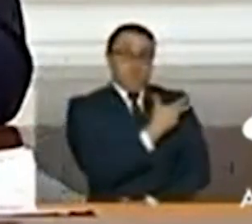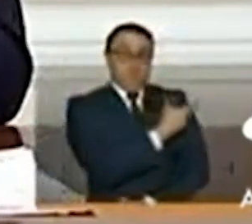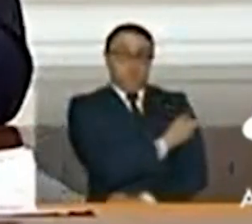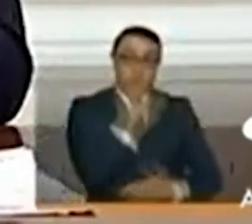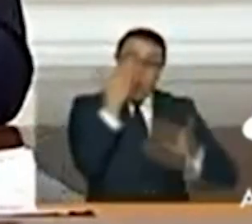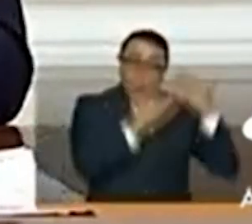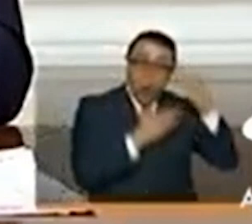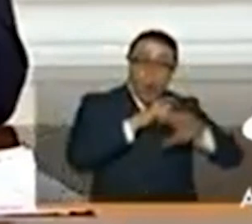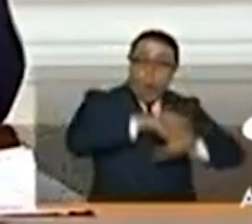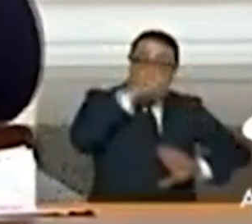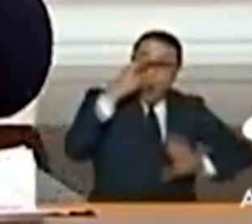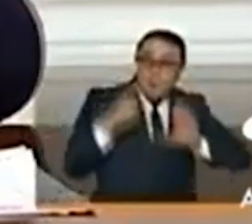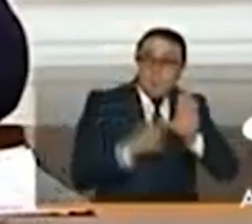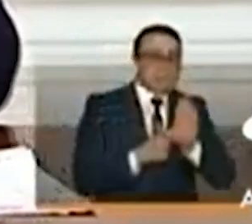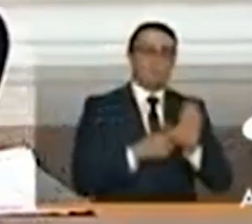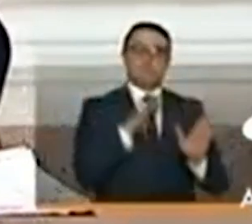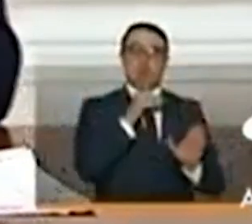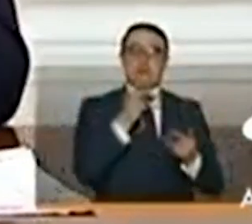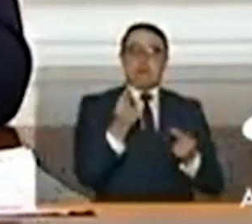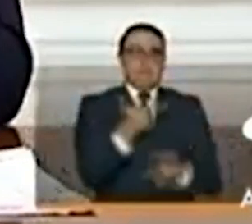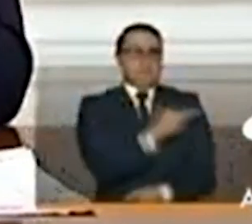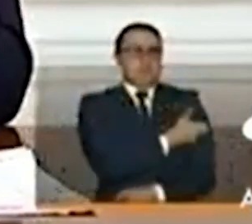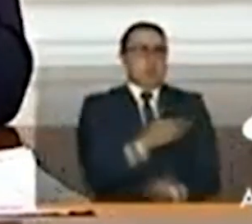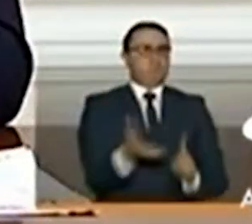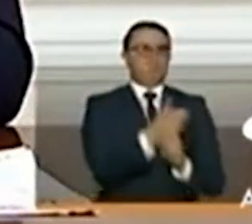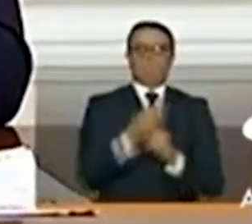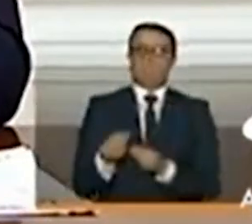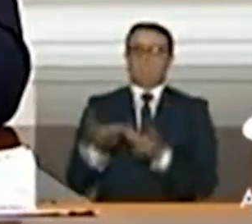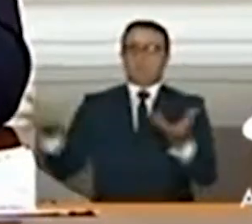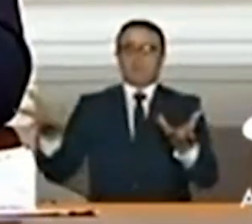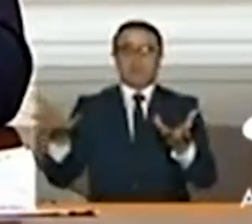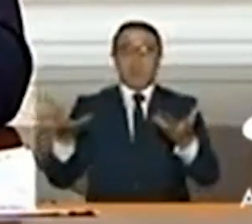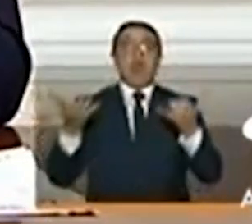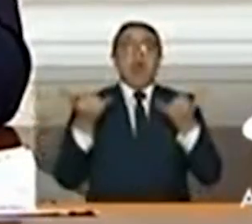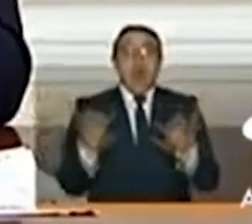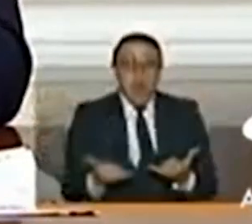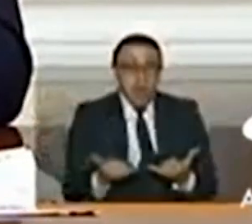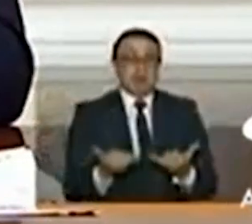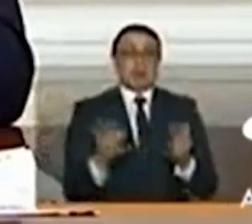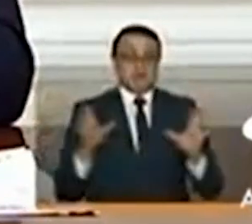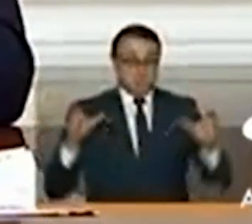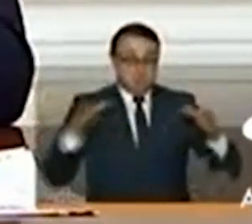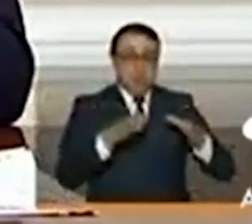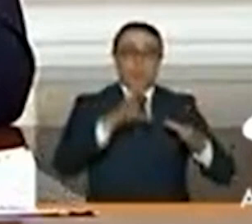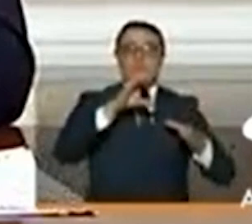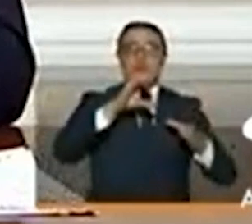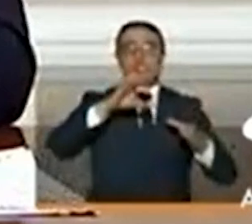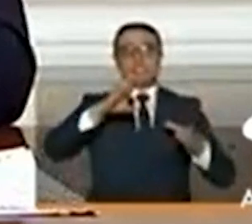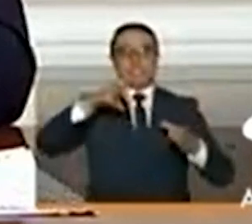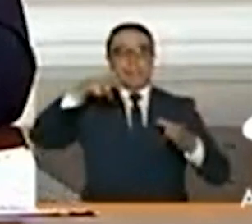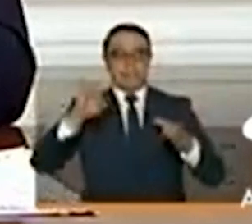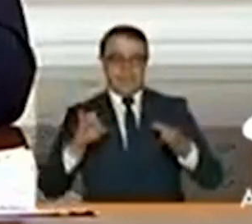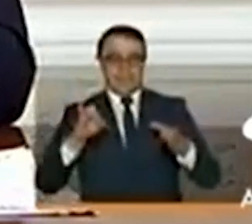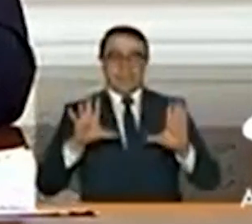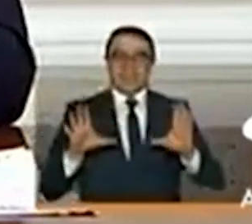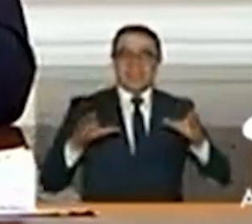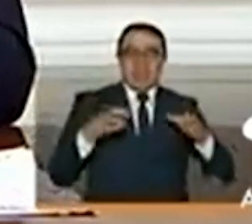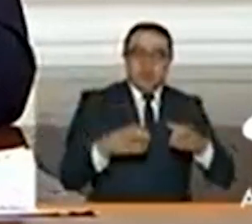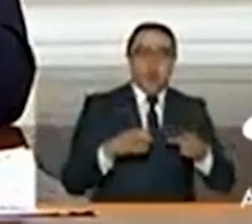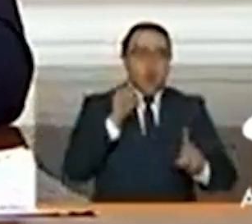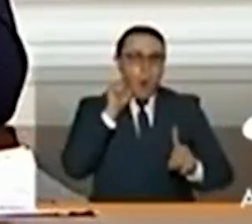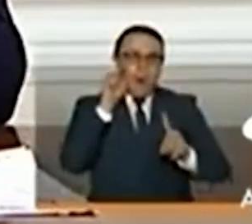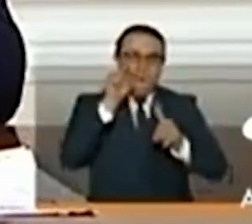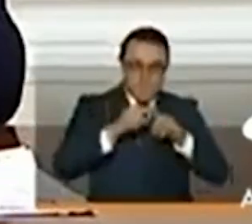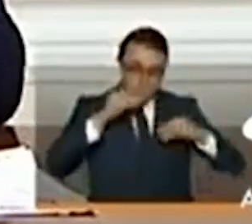las vacunas. De tal manera que se hizo necesario una instancia que fue la CEPI, la Coalición para las Innovaciones para